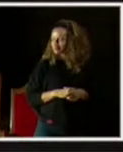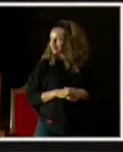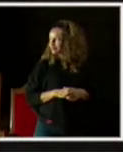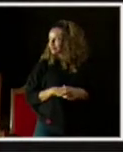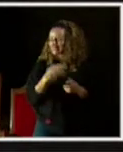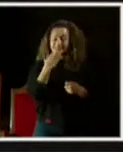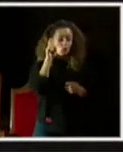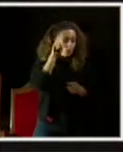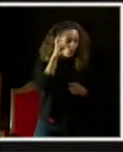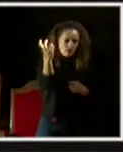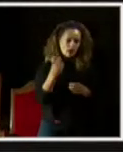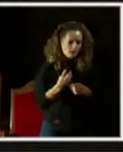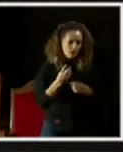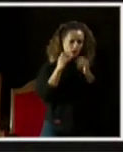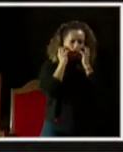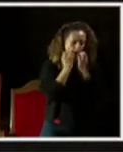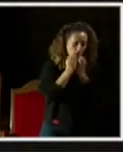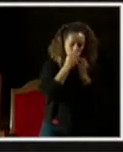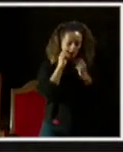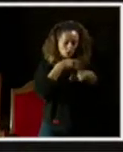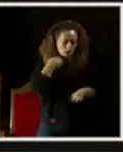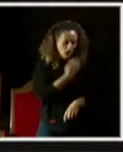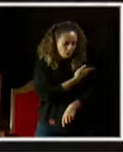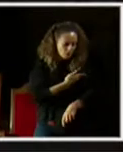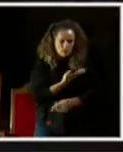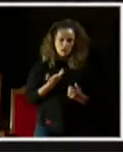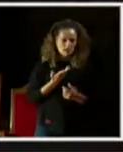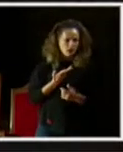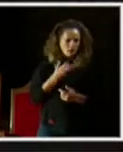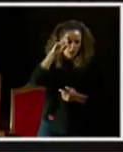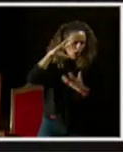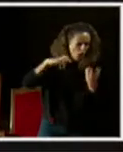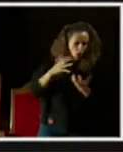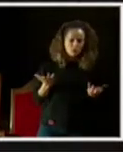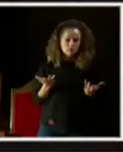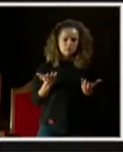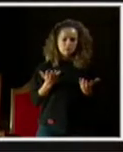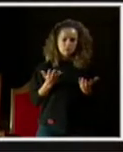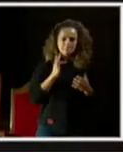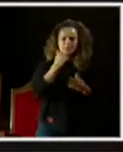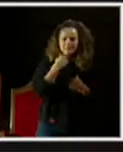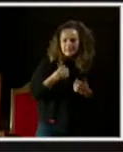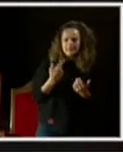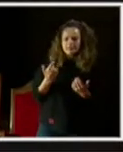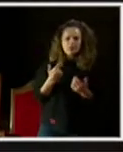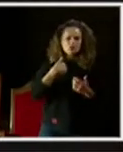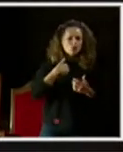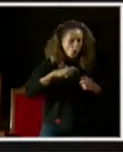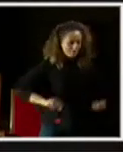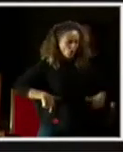si un profeta llega con esa perilla con esas camisetas a cada cual más friki y encima te dice que te va a explicar biología con pokemon